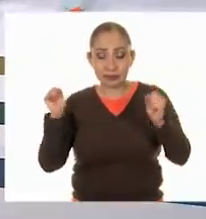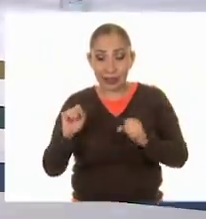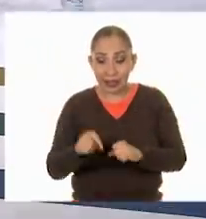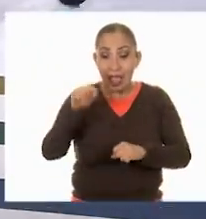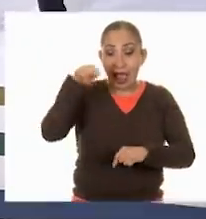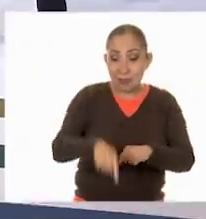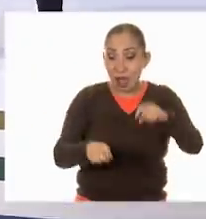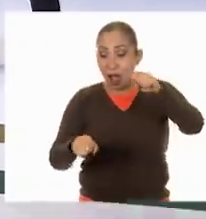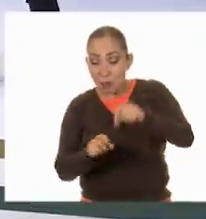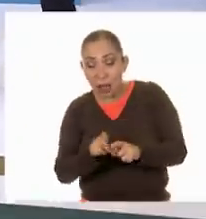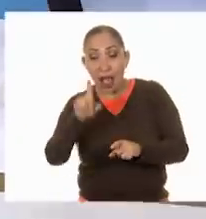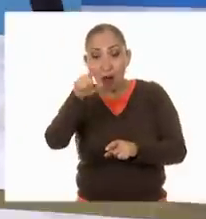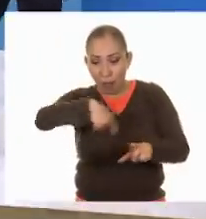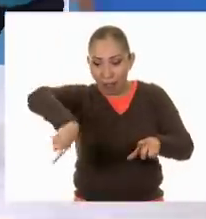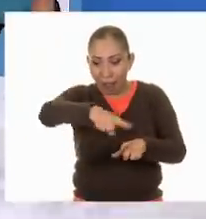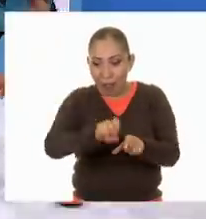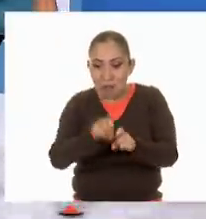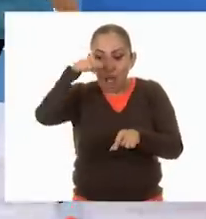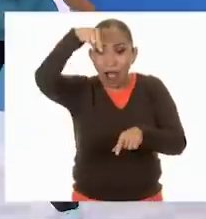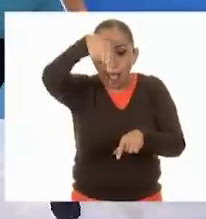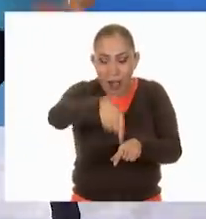¡Brincar otro charco!